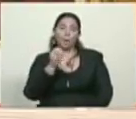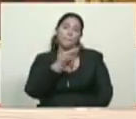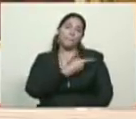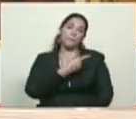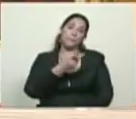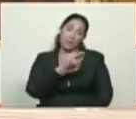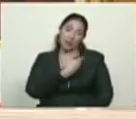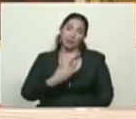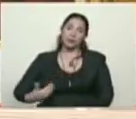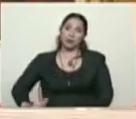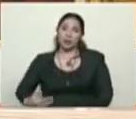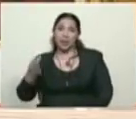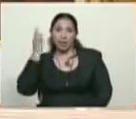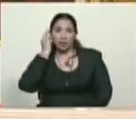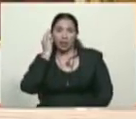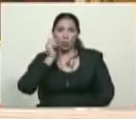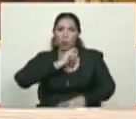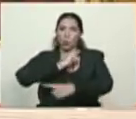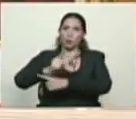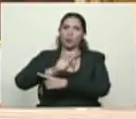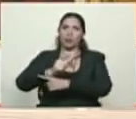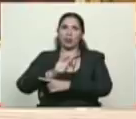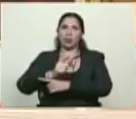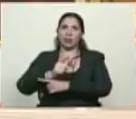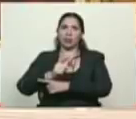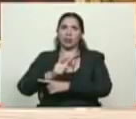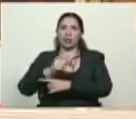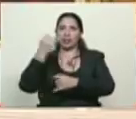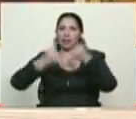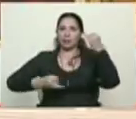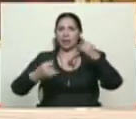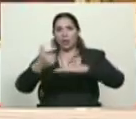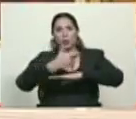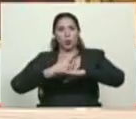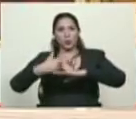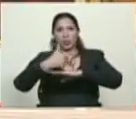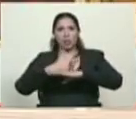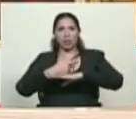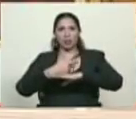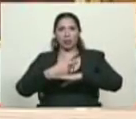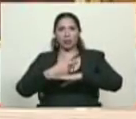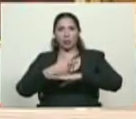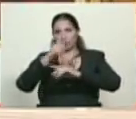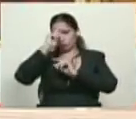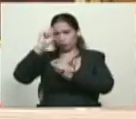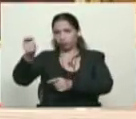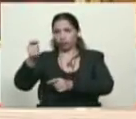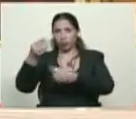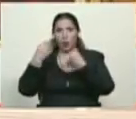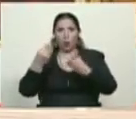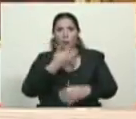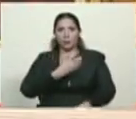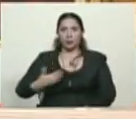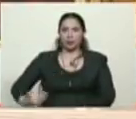el mandato ya que falta como presidente o presidenta de la República.